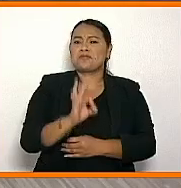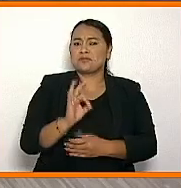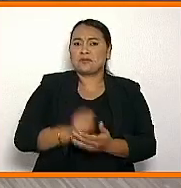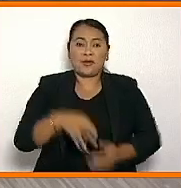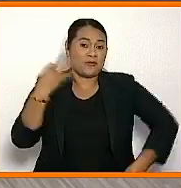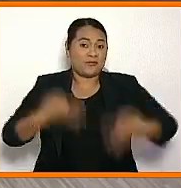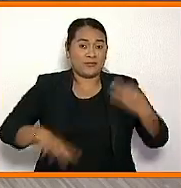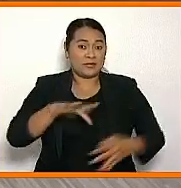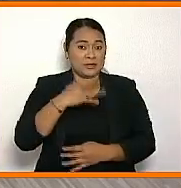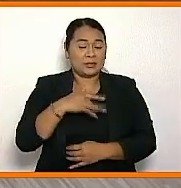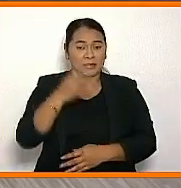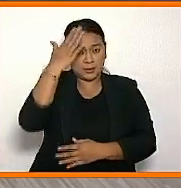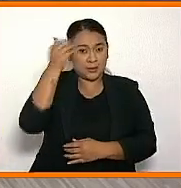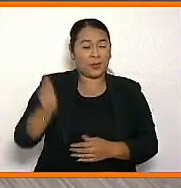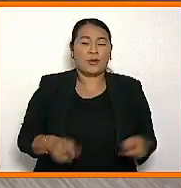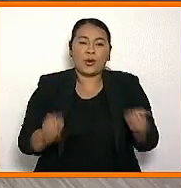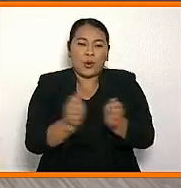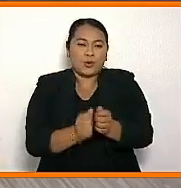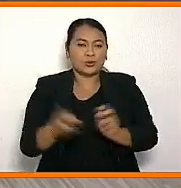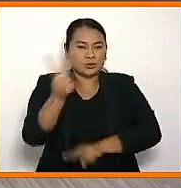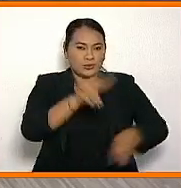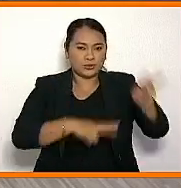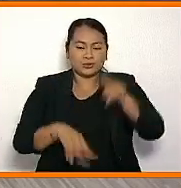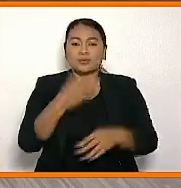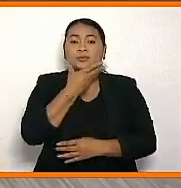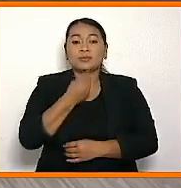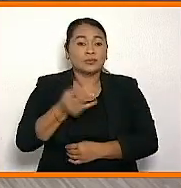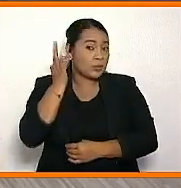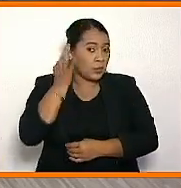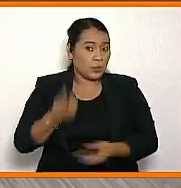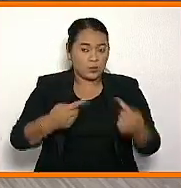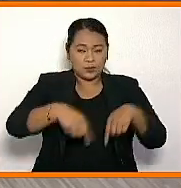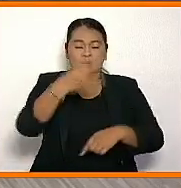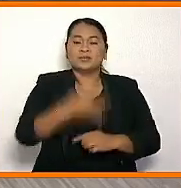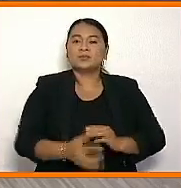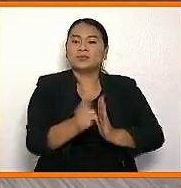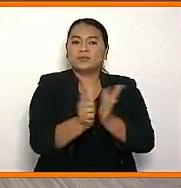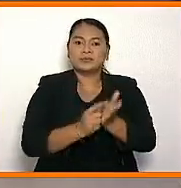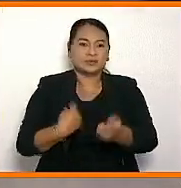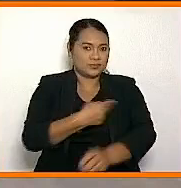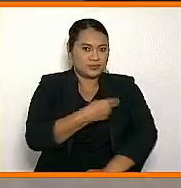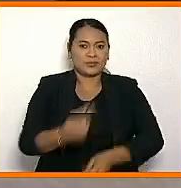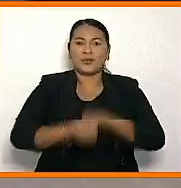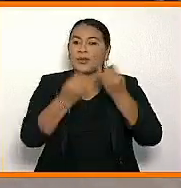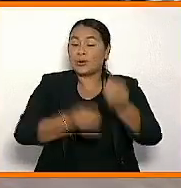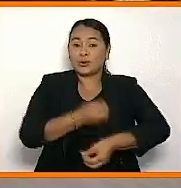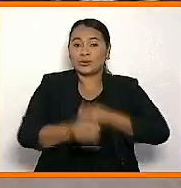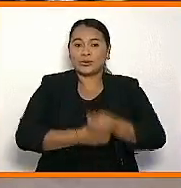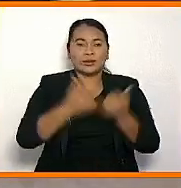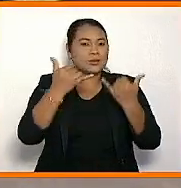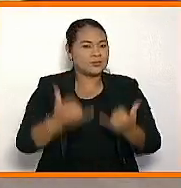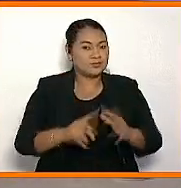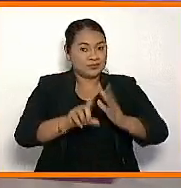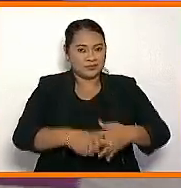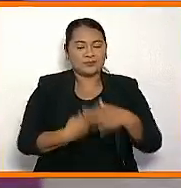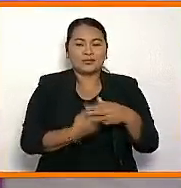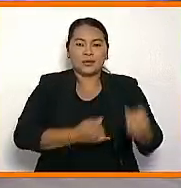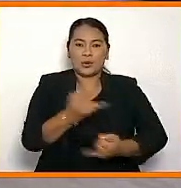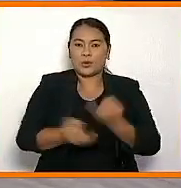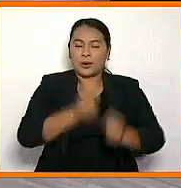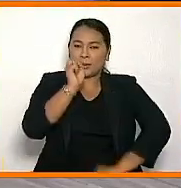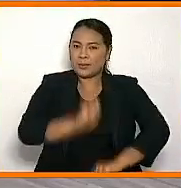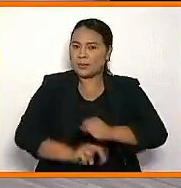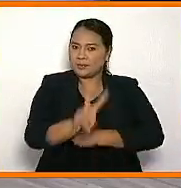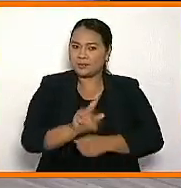nuestro auditor y notario que están para certificar cada uno de nuestros sorteos. Sin más preámbulos, iniciamos la diversión con premiados. Espero que tengas